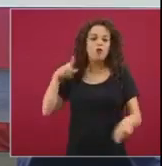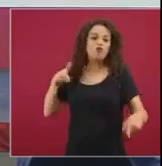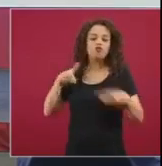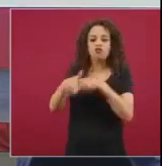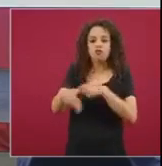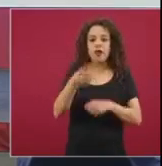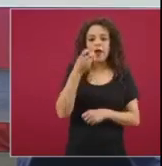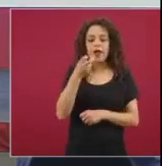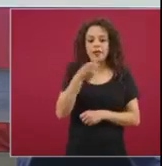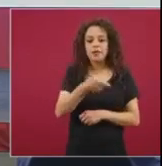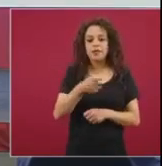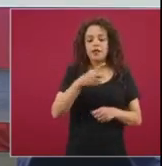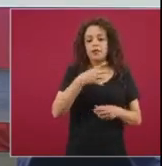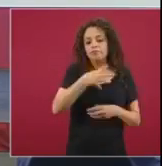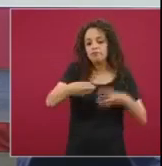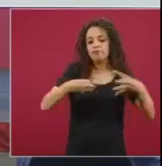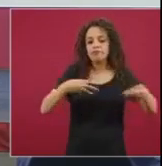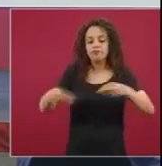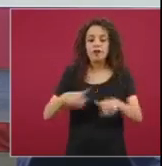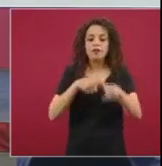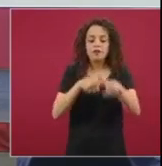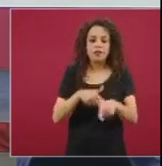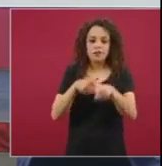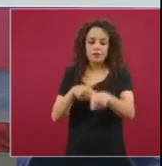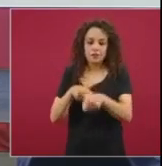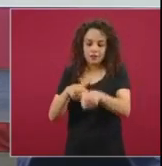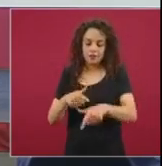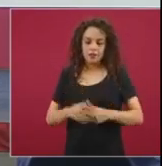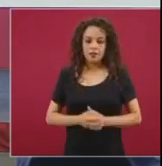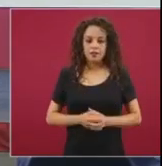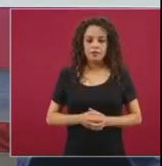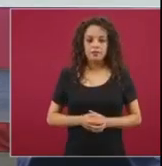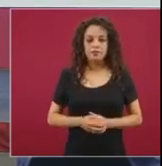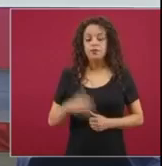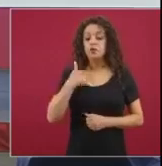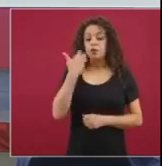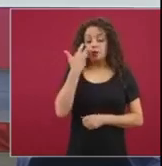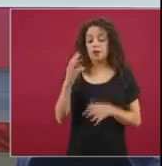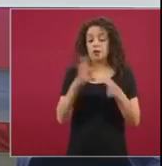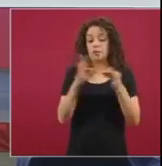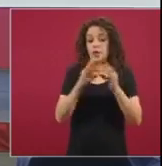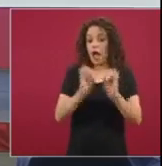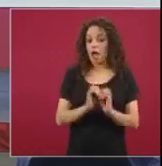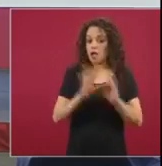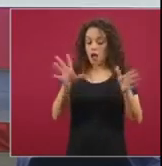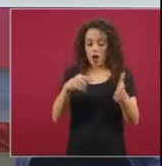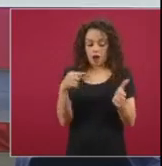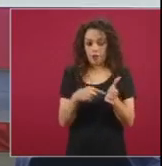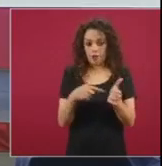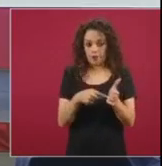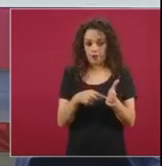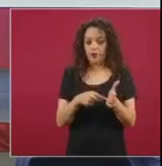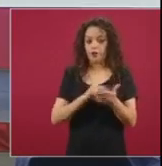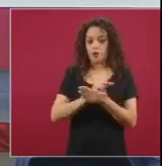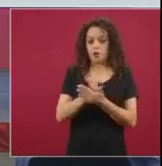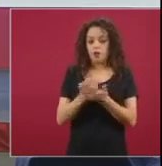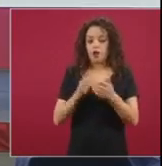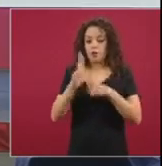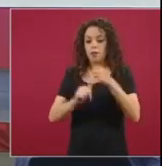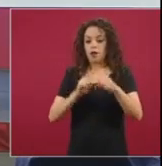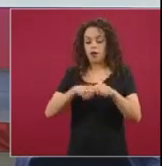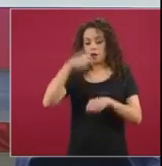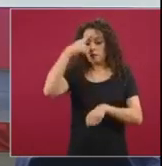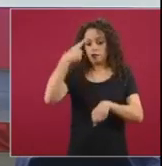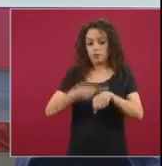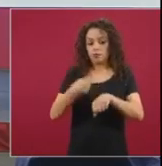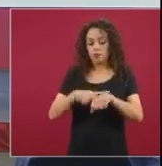Particularmente la forma en cómo venimos trabajando con lepra, porque sí quiero ser muy puntual, tanto el Programa Nacional de Tuberculosis como el